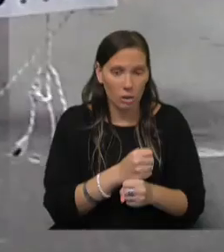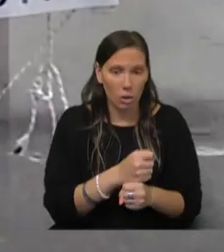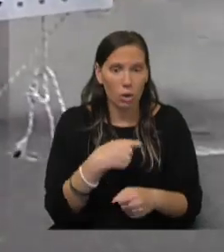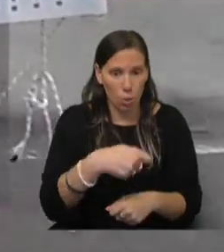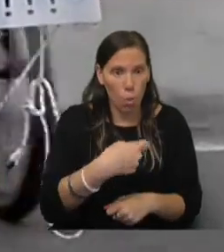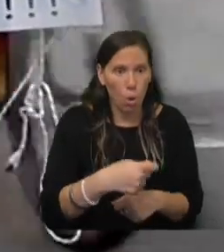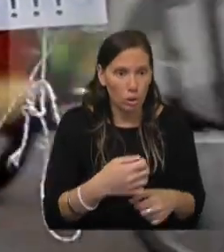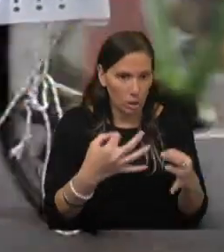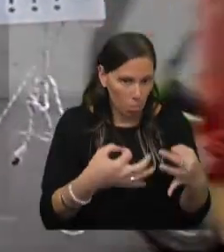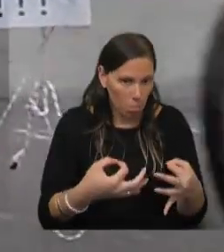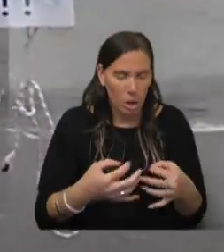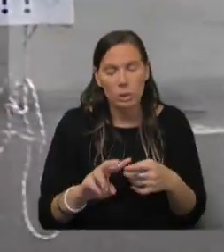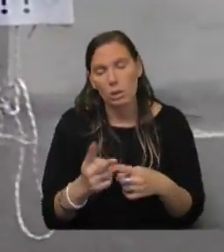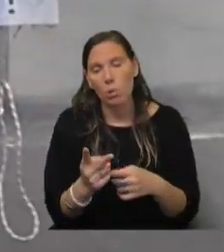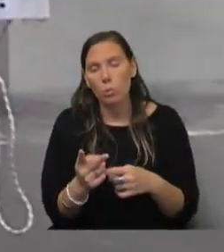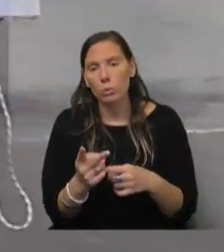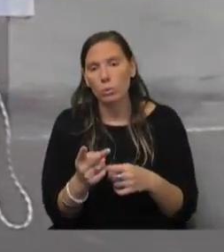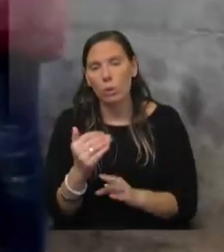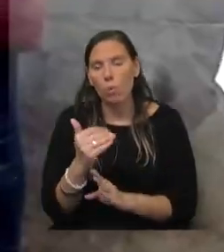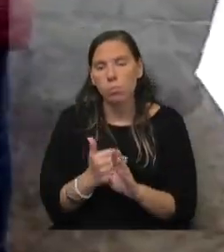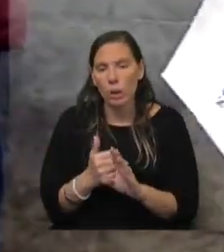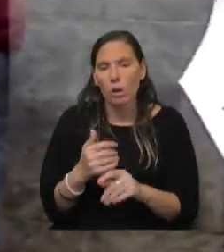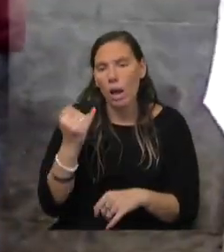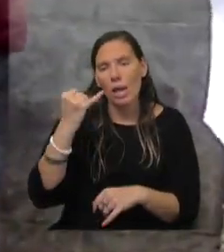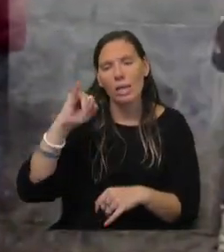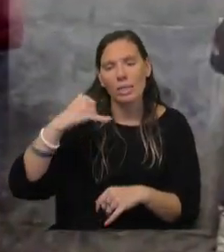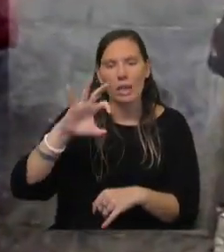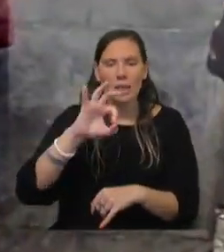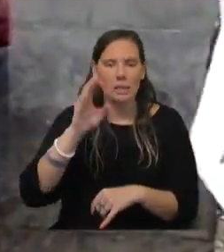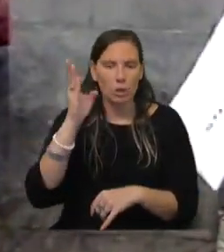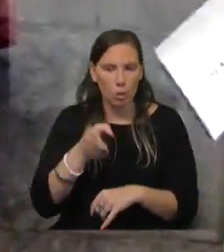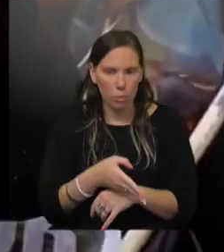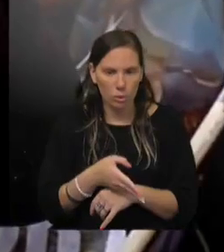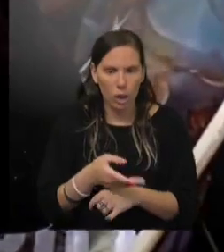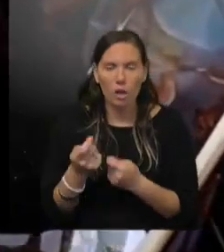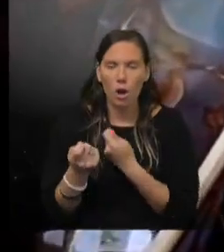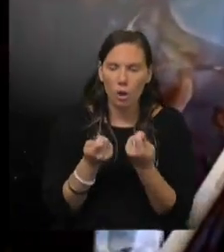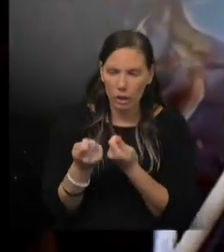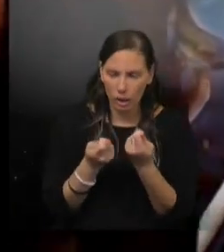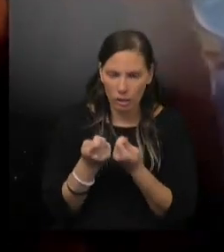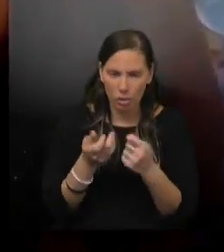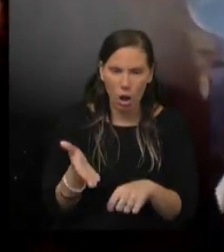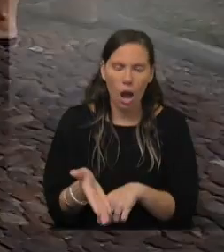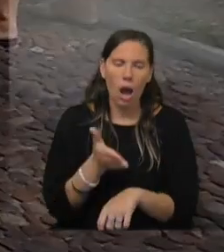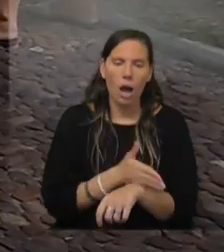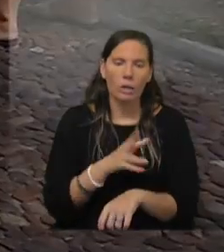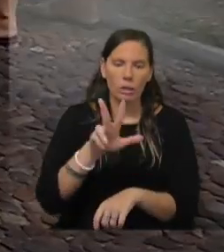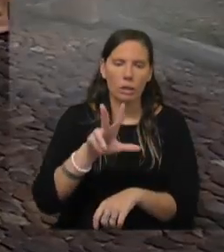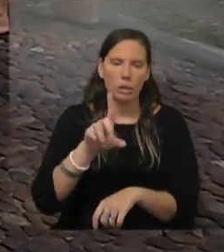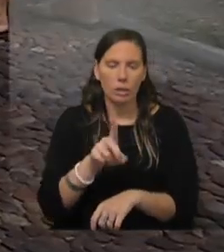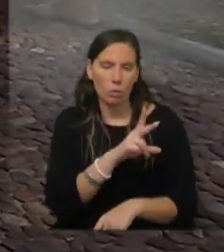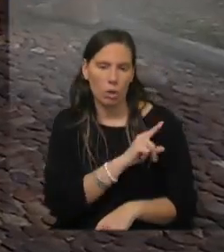cuota en segunda instancia se reduce la tasa de interés al 0% a los créditos asumidos antes del 31 de